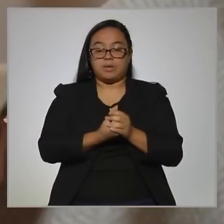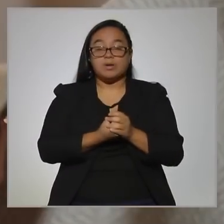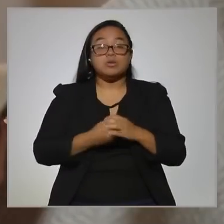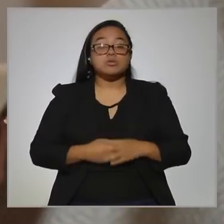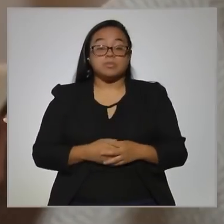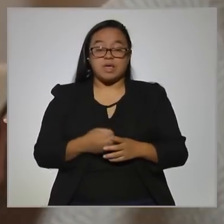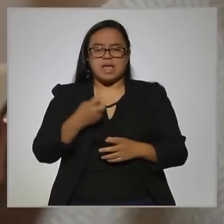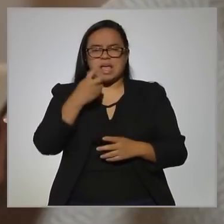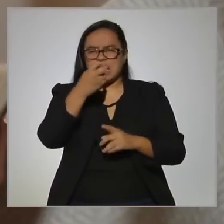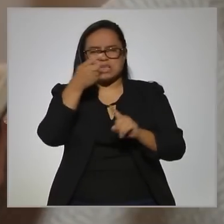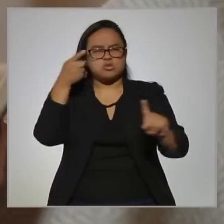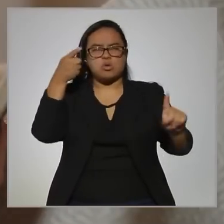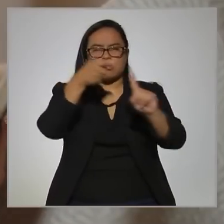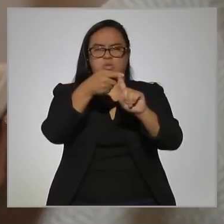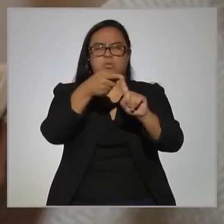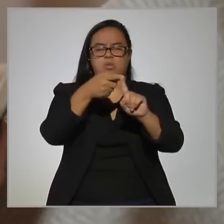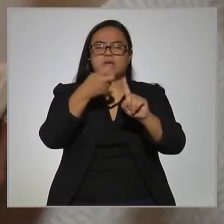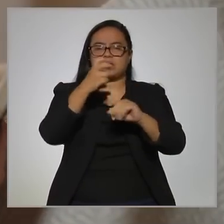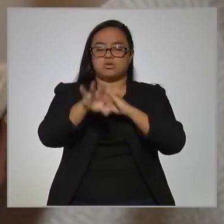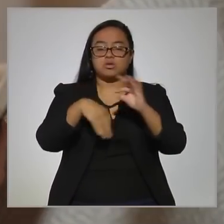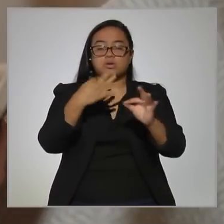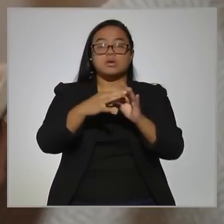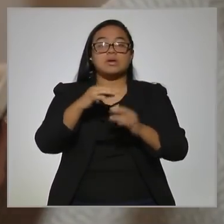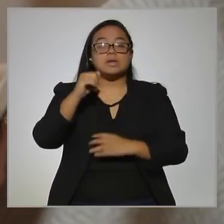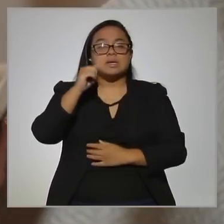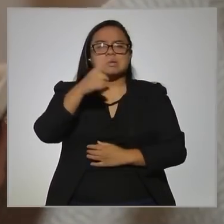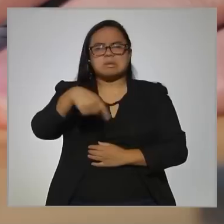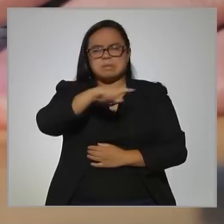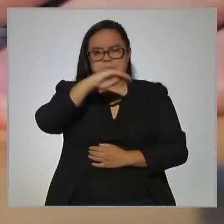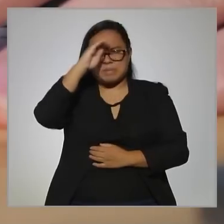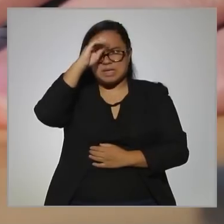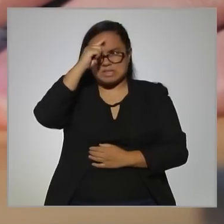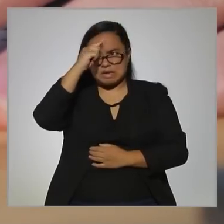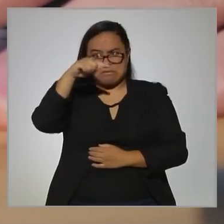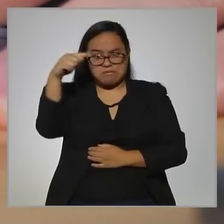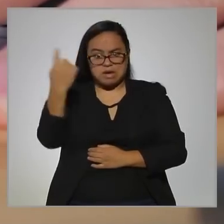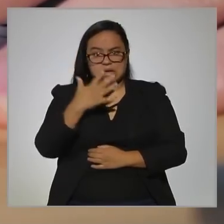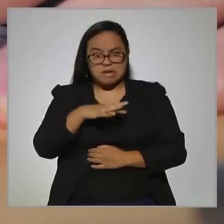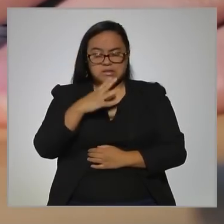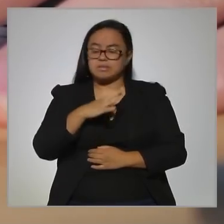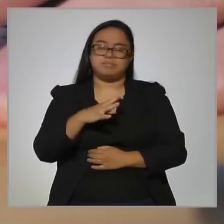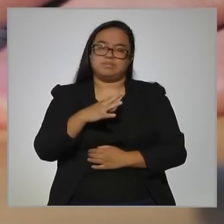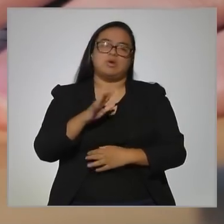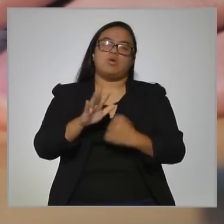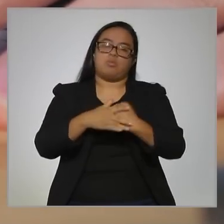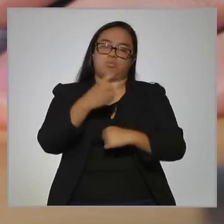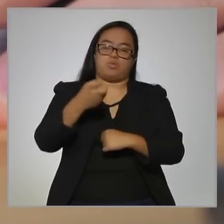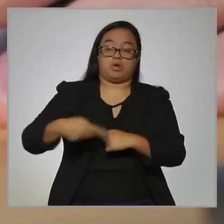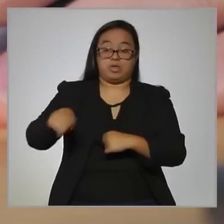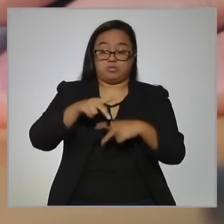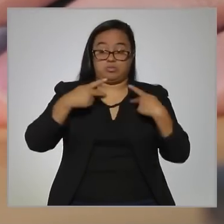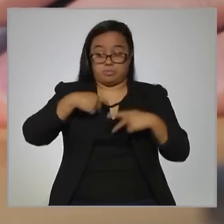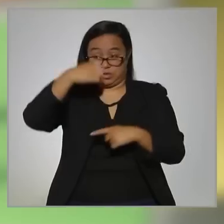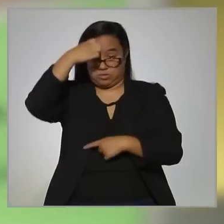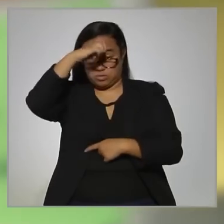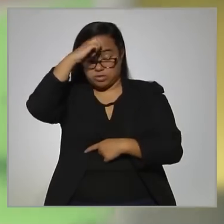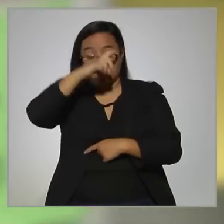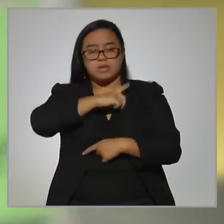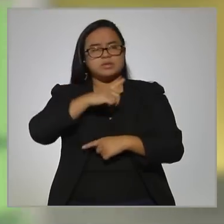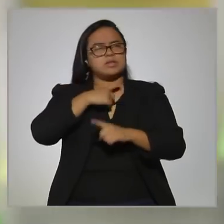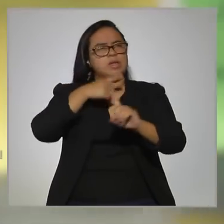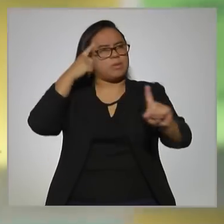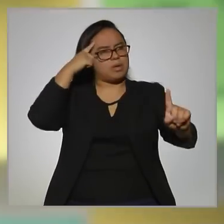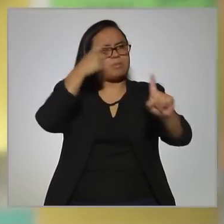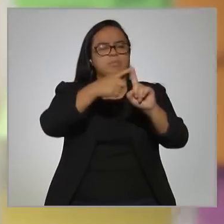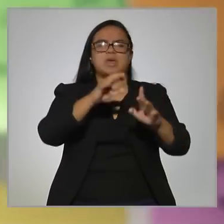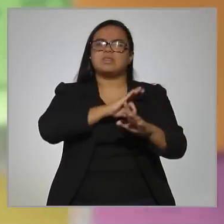Cumplir estos propósitos no siempre es sencillo. Por eso, los especialistas recomiendan fijar metas